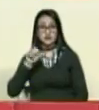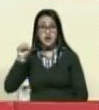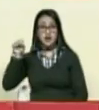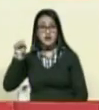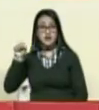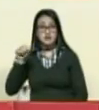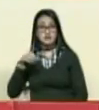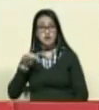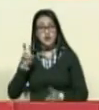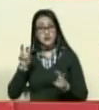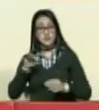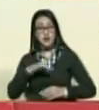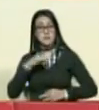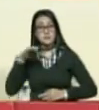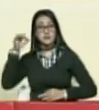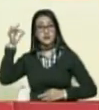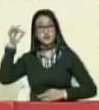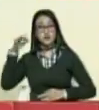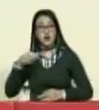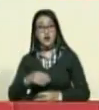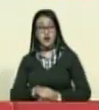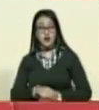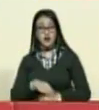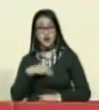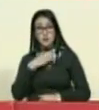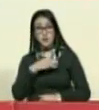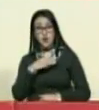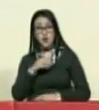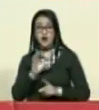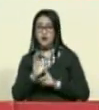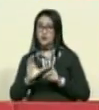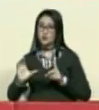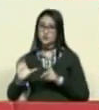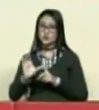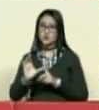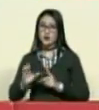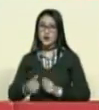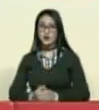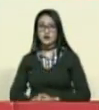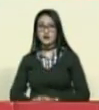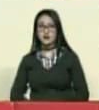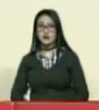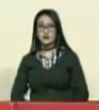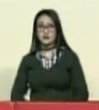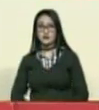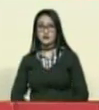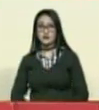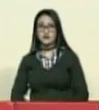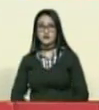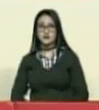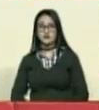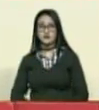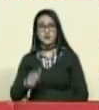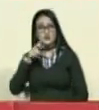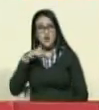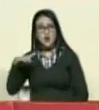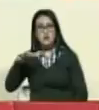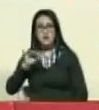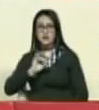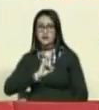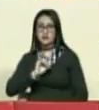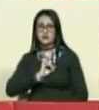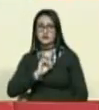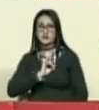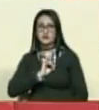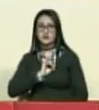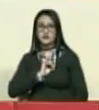lo espiritual, en lo moral, en lo cultural. Un pueblo, su identidad, sobre